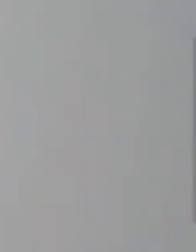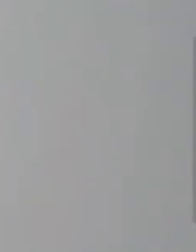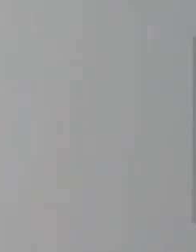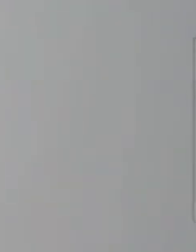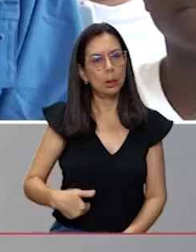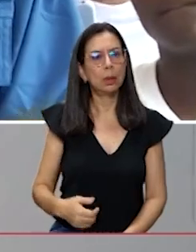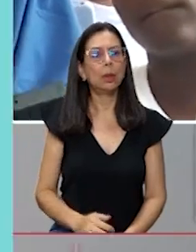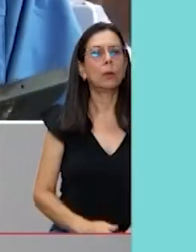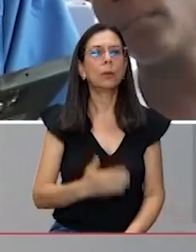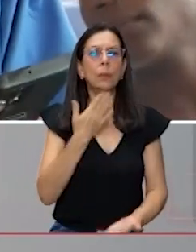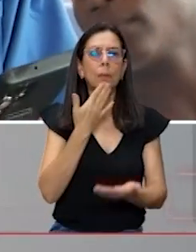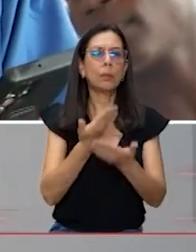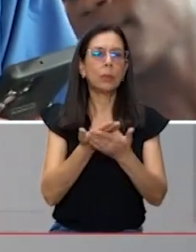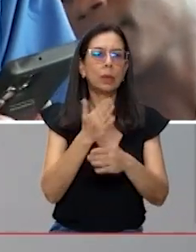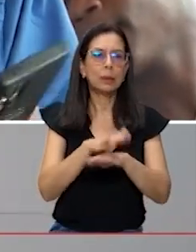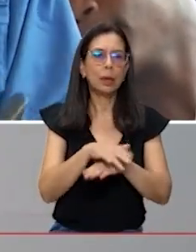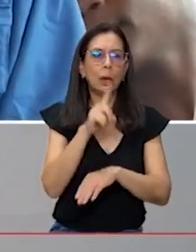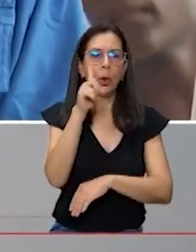Buenas tardes,